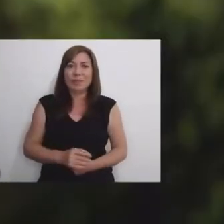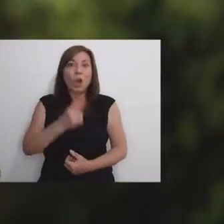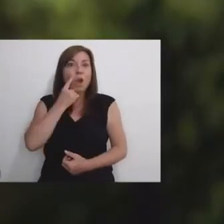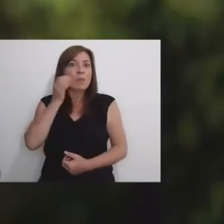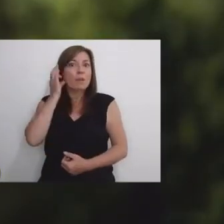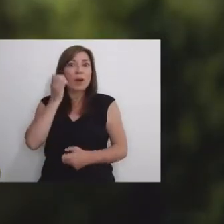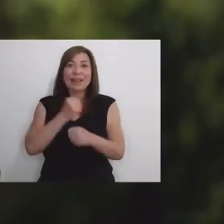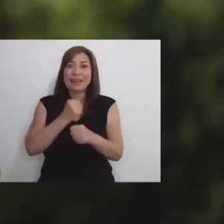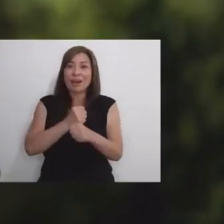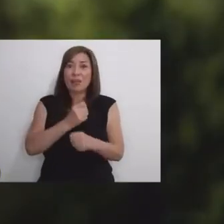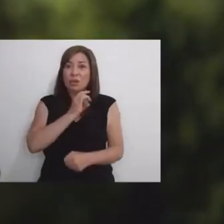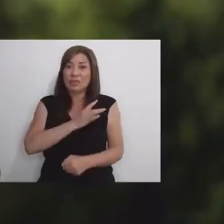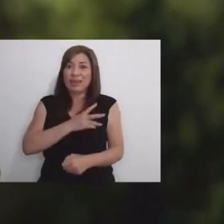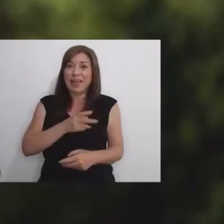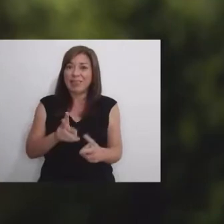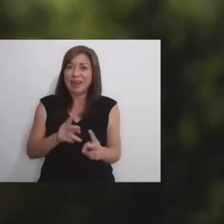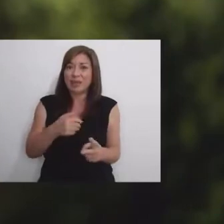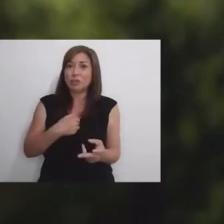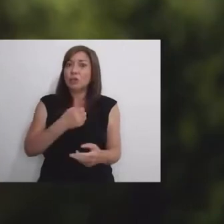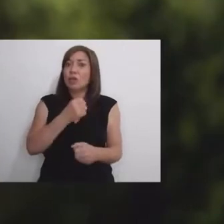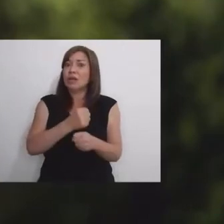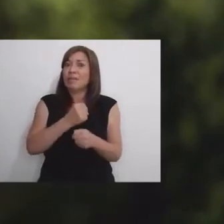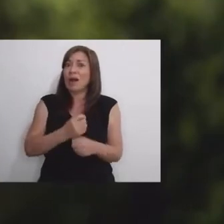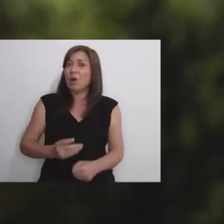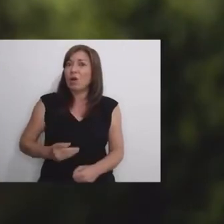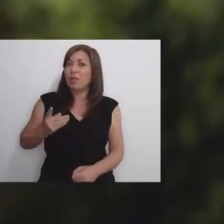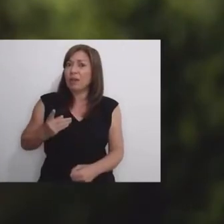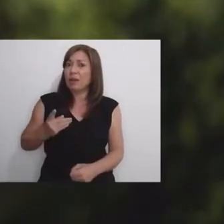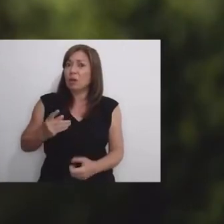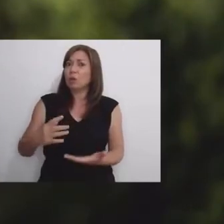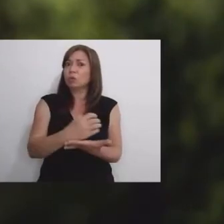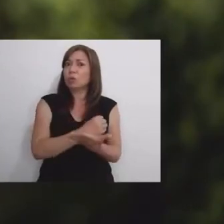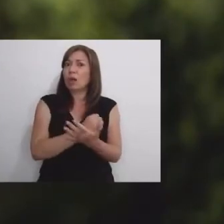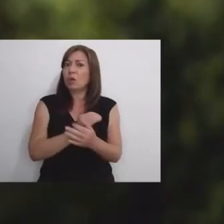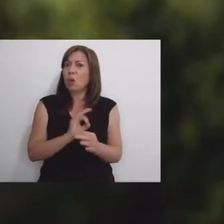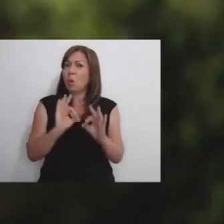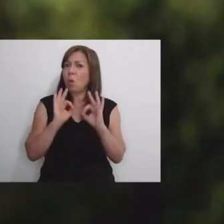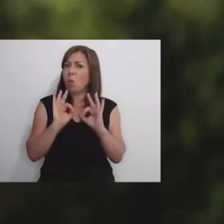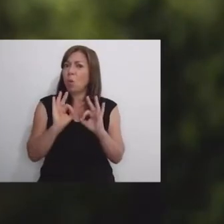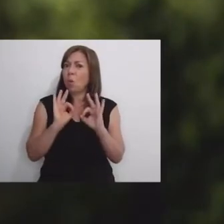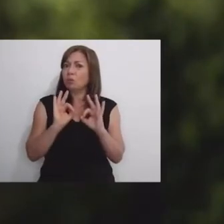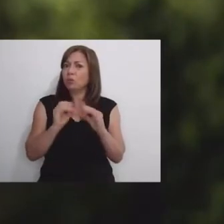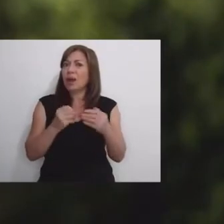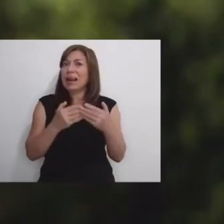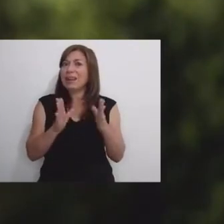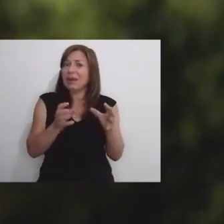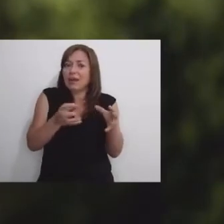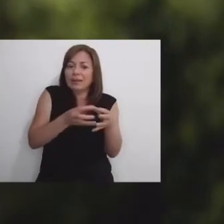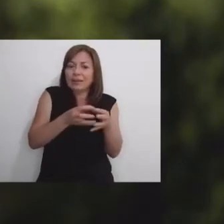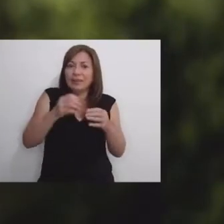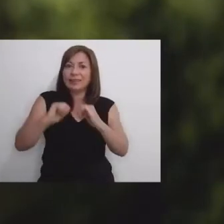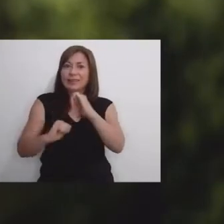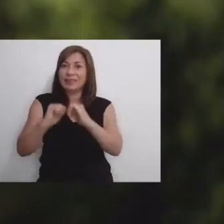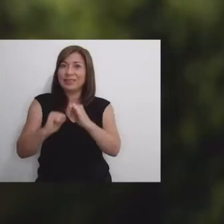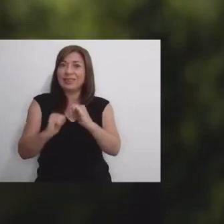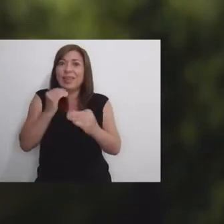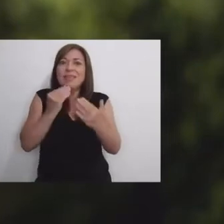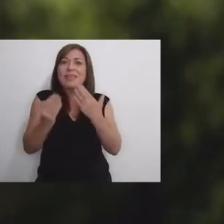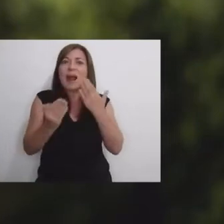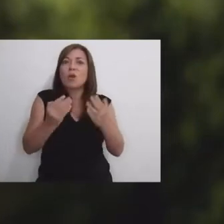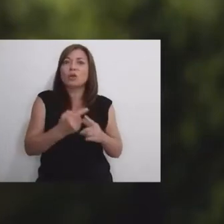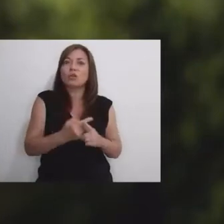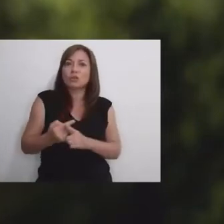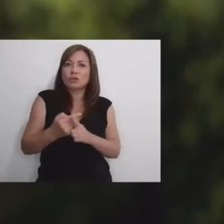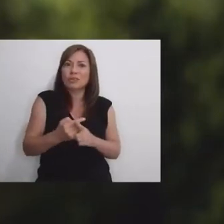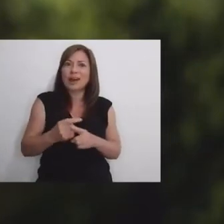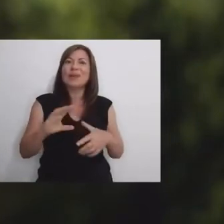posible. Las y los trabajadores de Chile tienen derecho a un trabajo digno, a una remuneración justa, a la libertad sindical